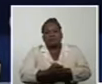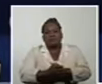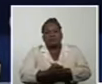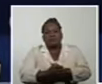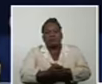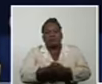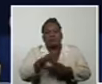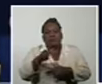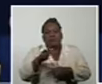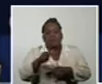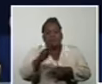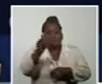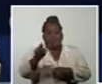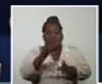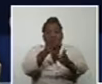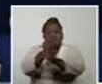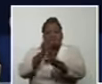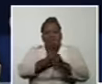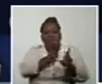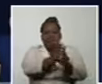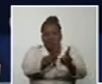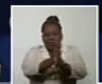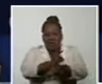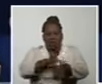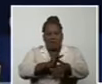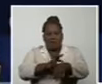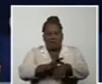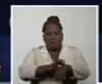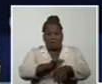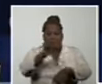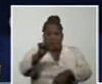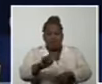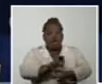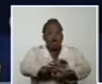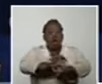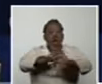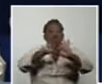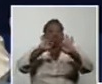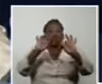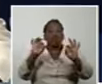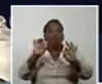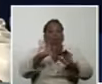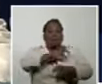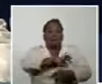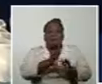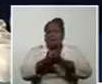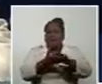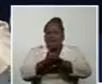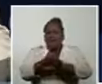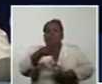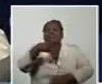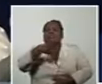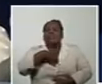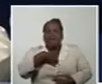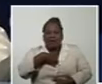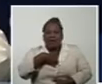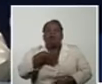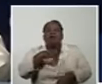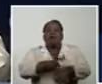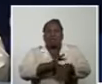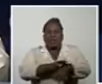los portadores de la enfermedad, porque son personas que nunca han tenido síntomas, sin embargo van eliminando la